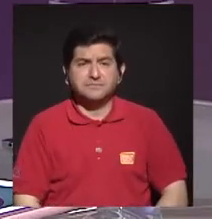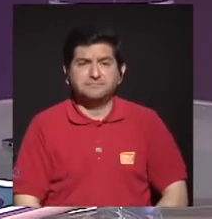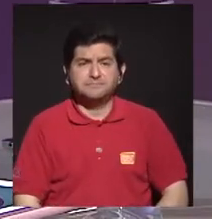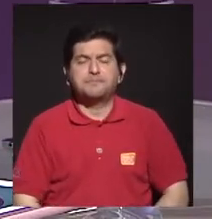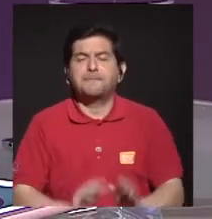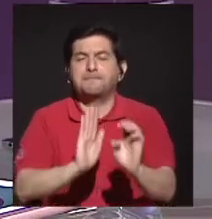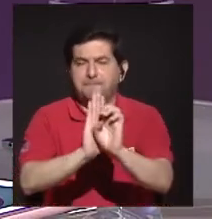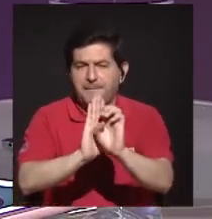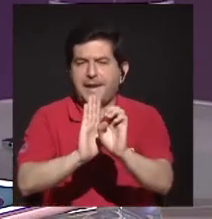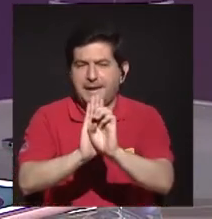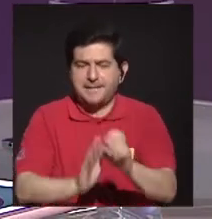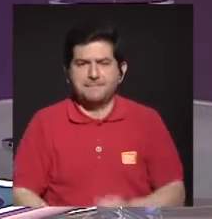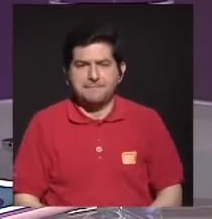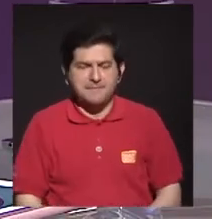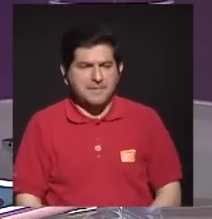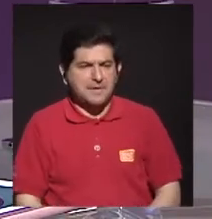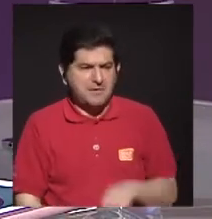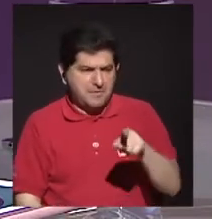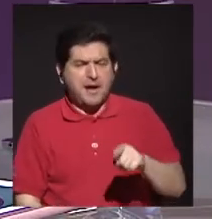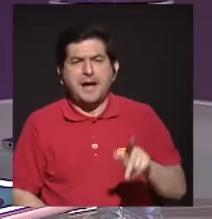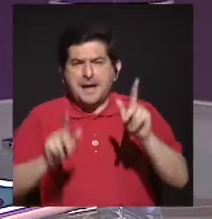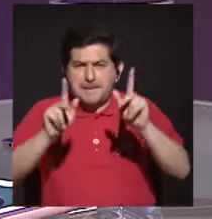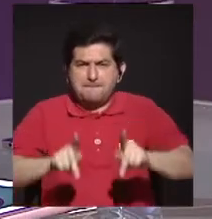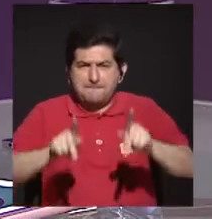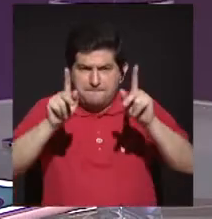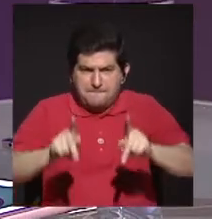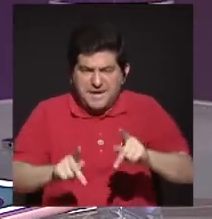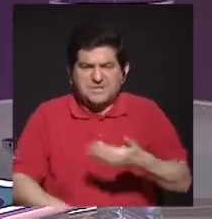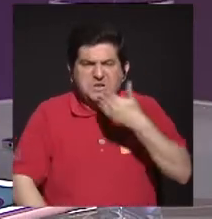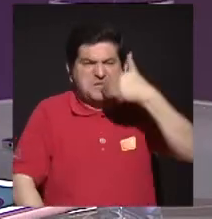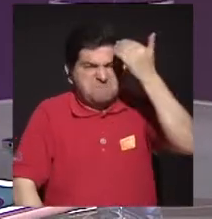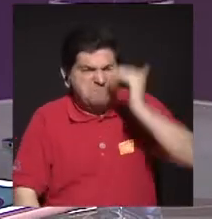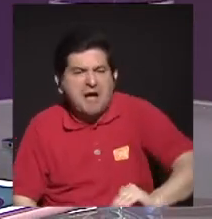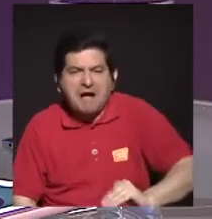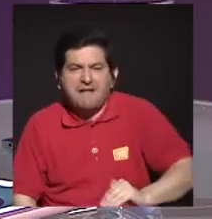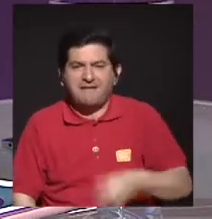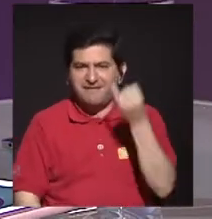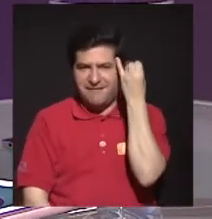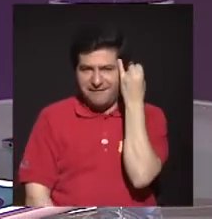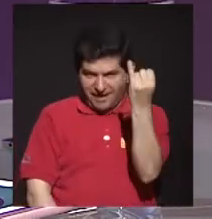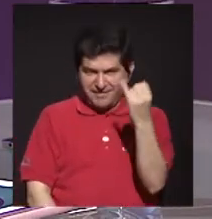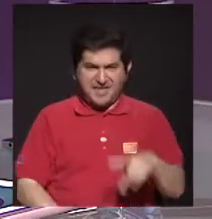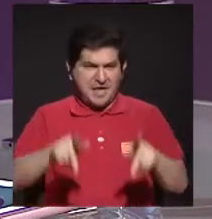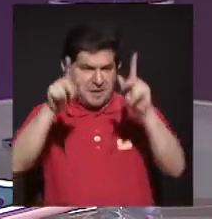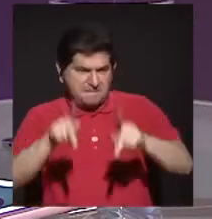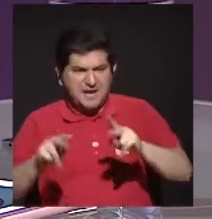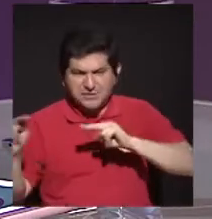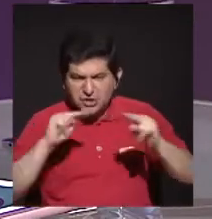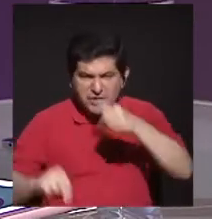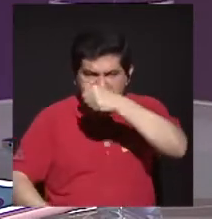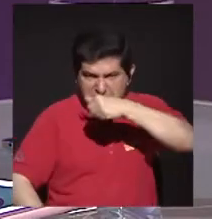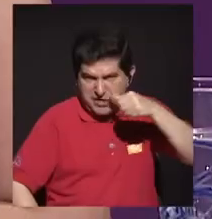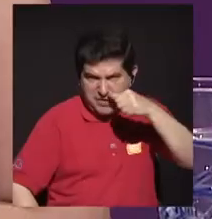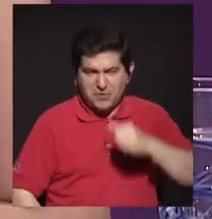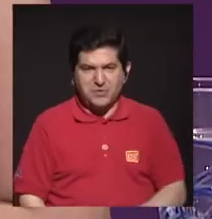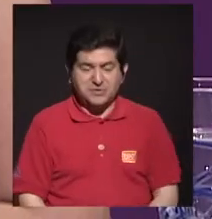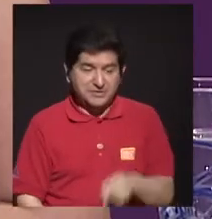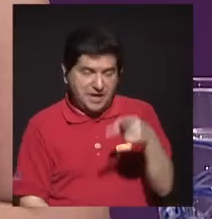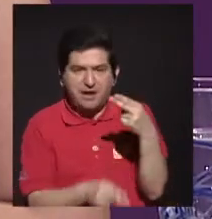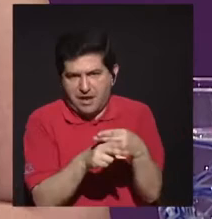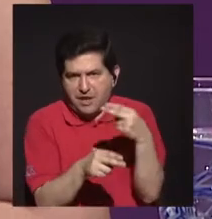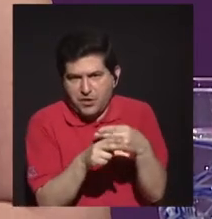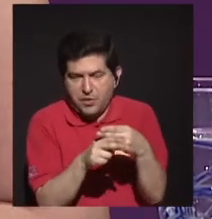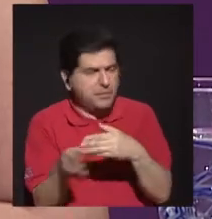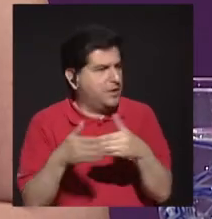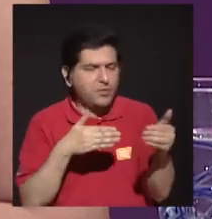por ejemplo, bueno, sí, que acumula mucho dinero, o que son personas malas. O sea, uh-huh, la idea es de que una persona que es narcotraficante, que es como se les llama, aunque